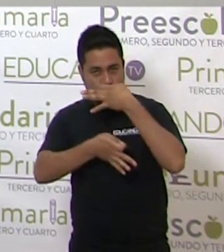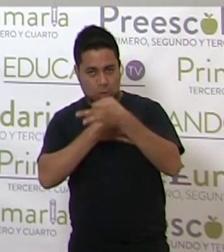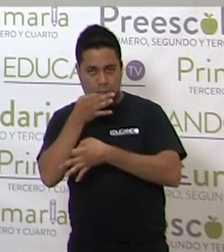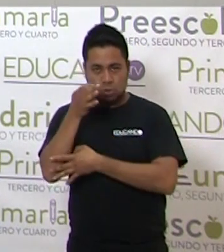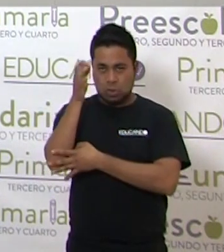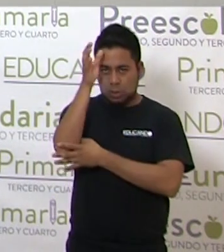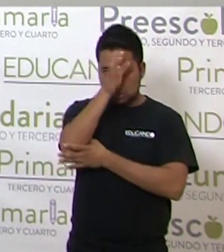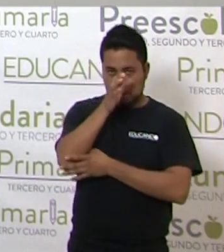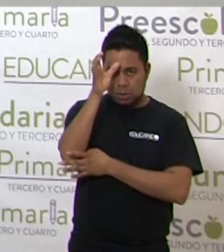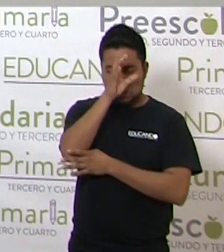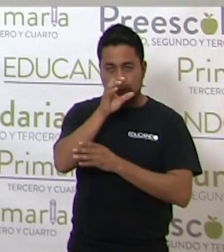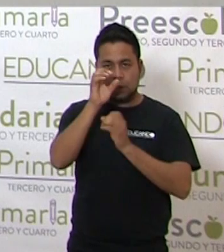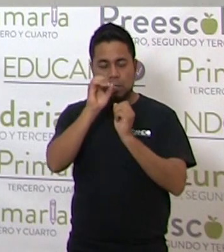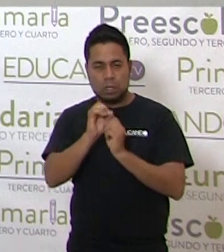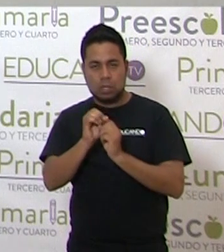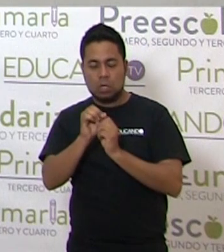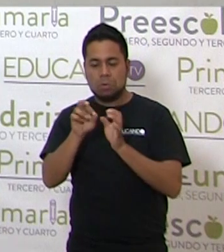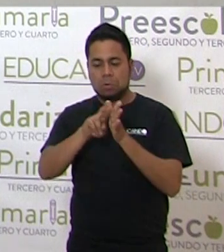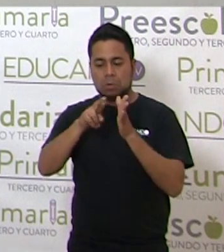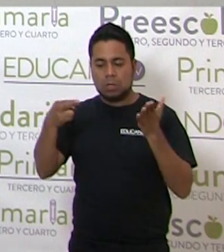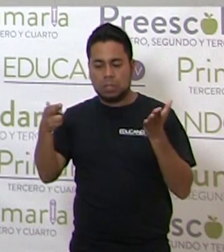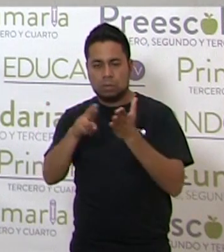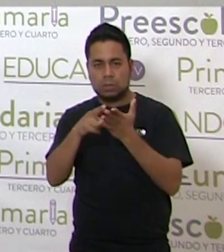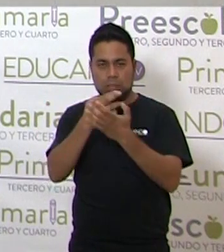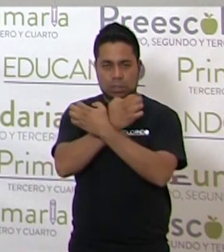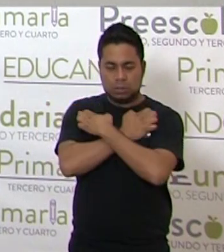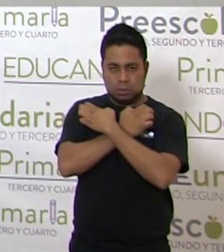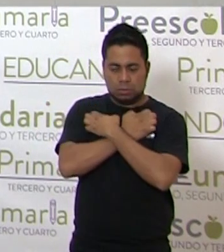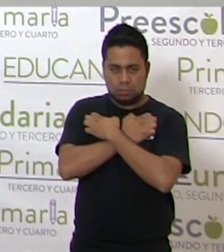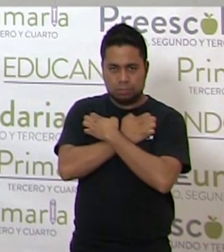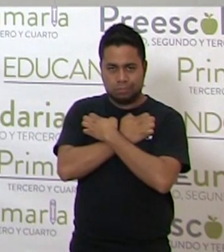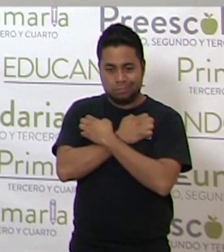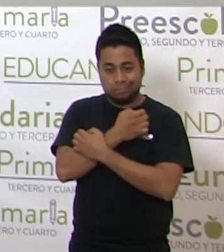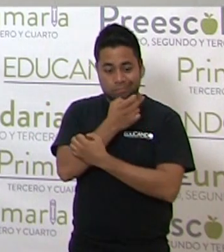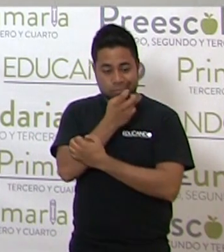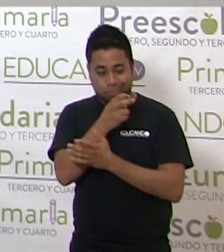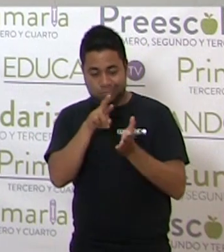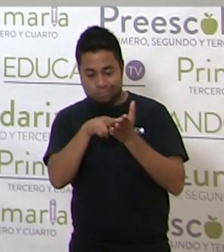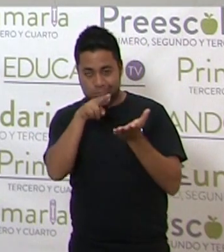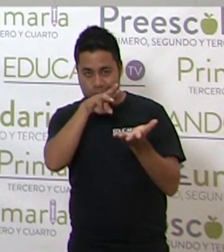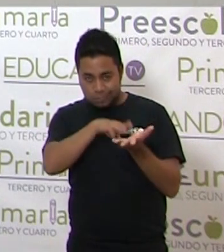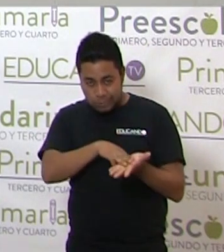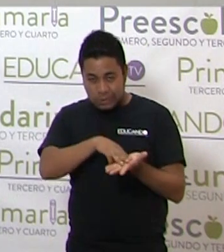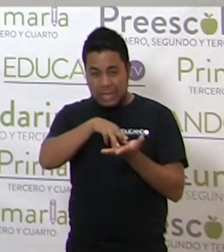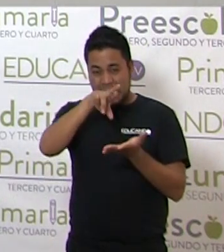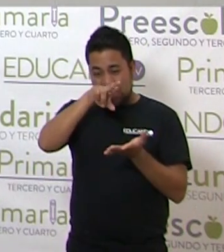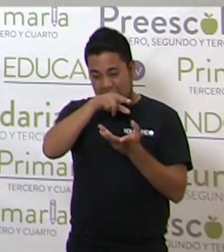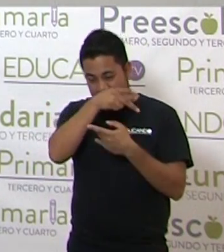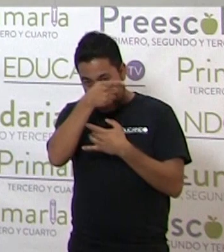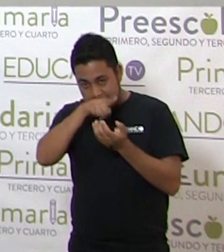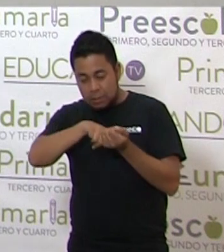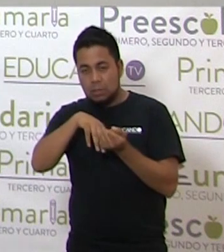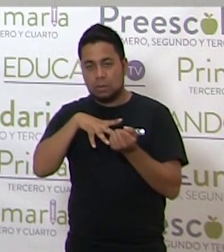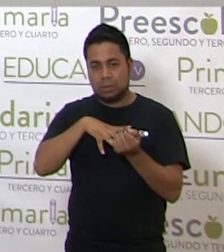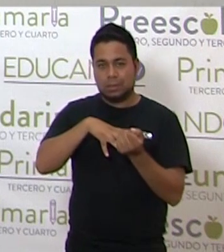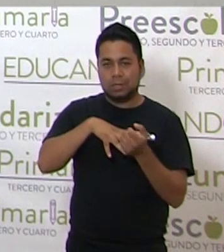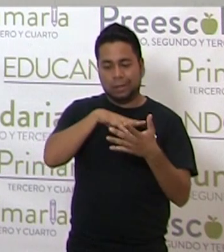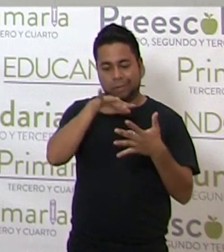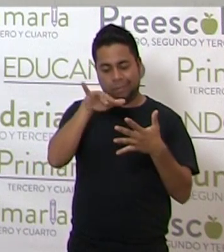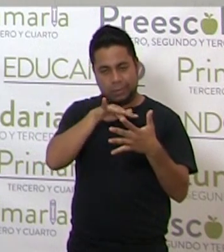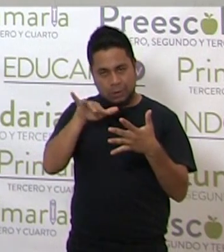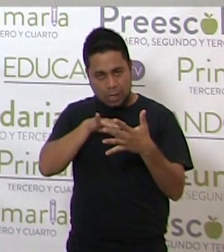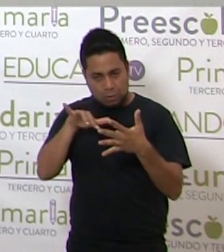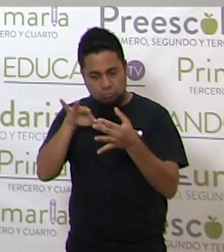científica o revistas educativas. Estas revistas en su mayoría traen textos expositivos.